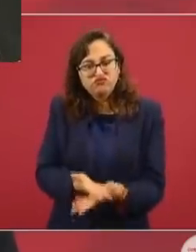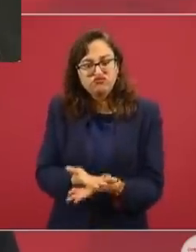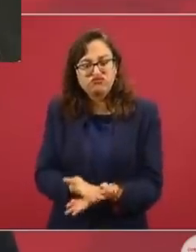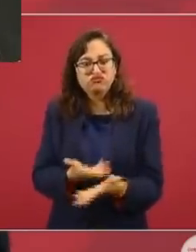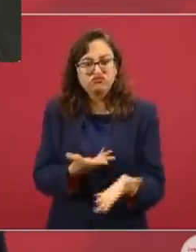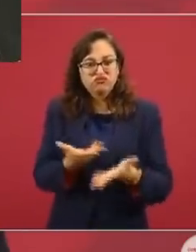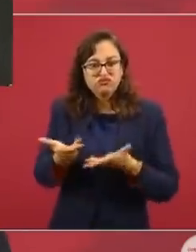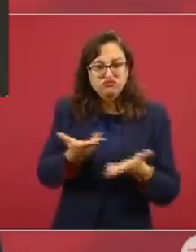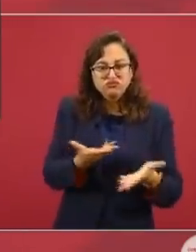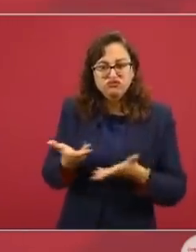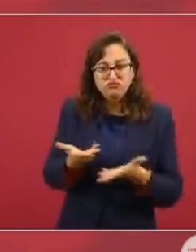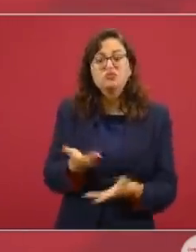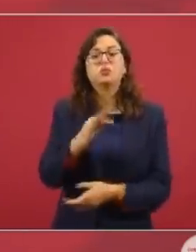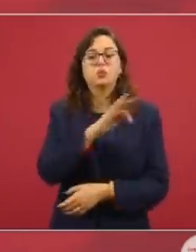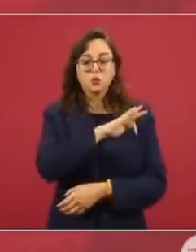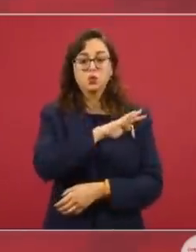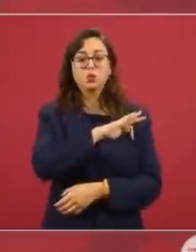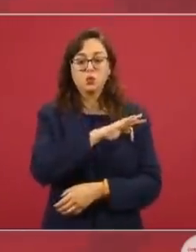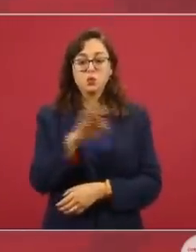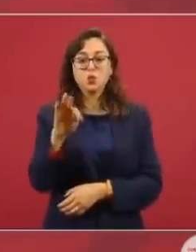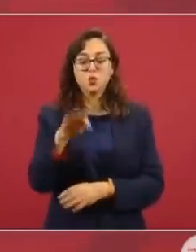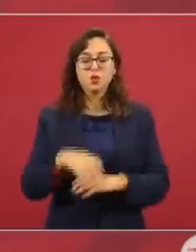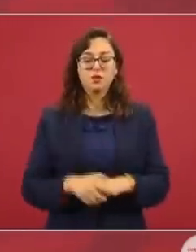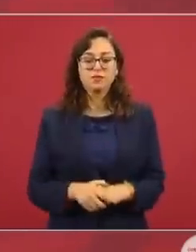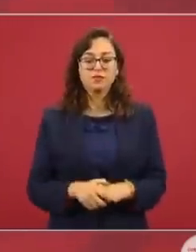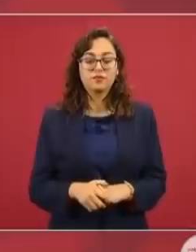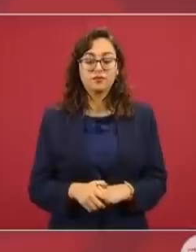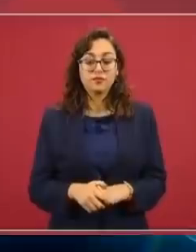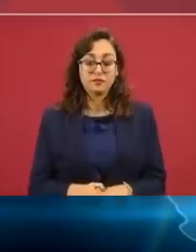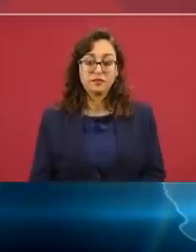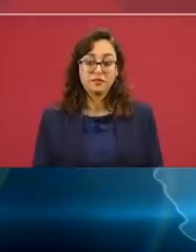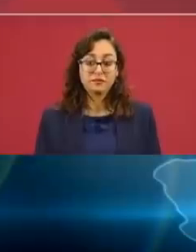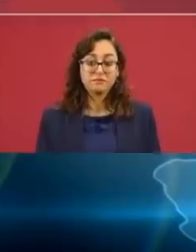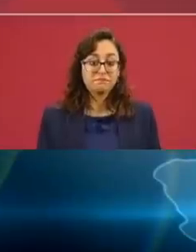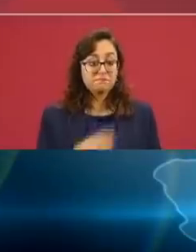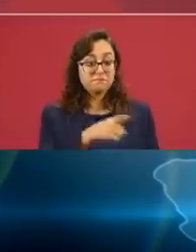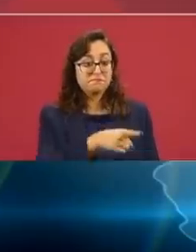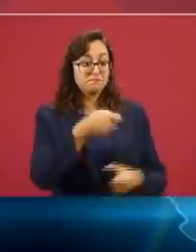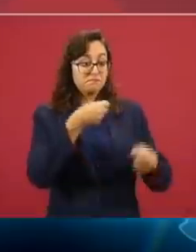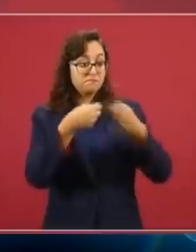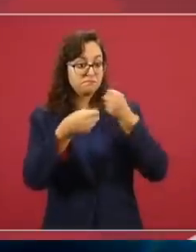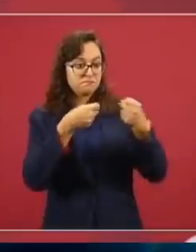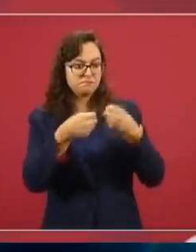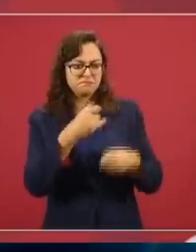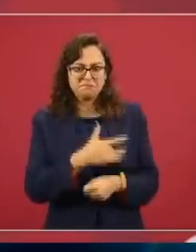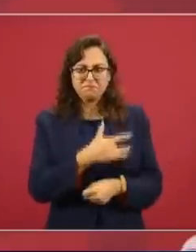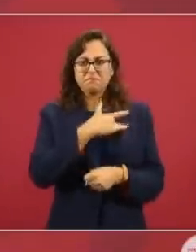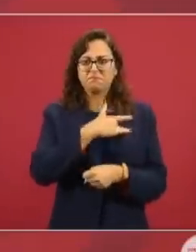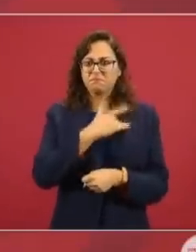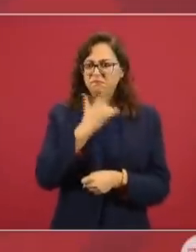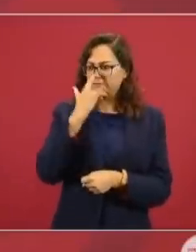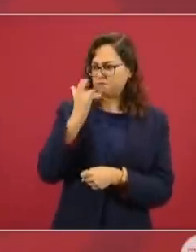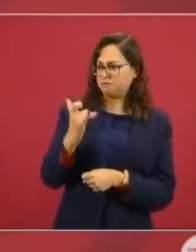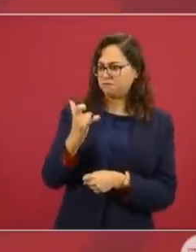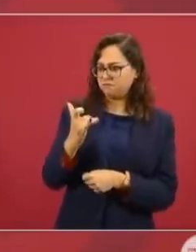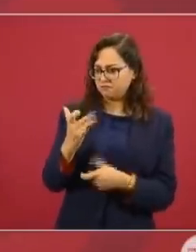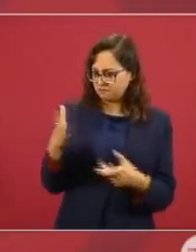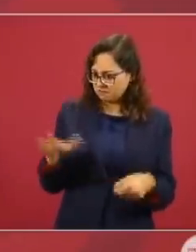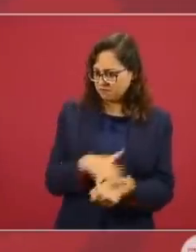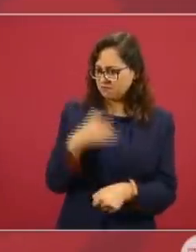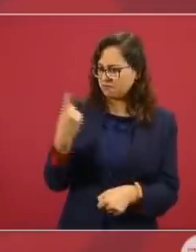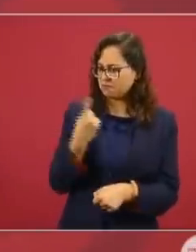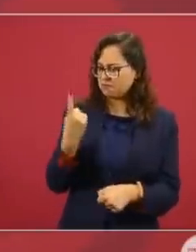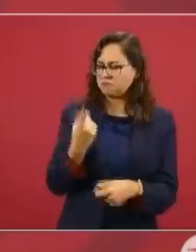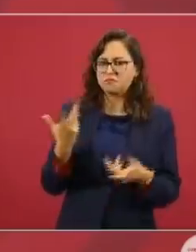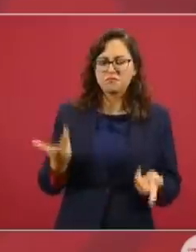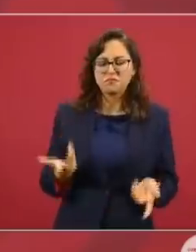y a periodistas como él le parece extraño que estemos